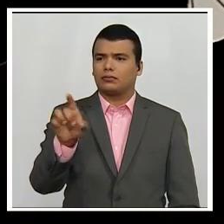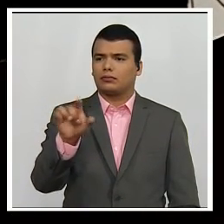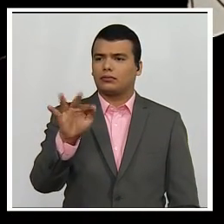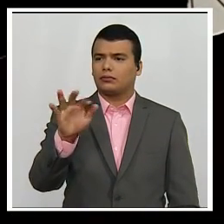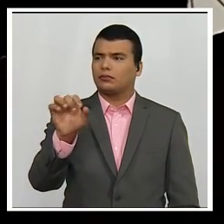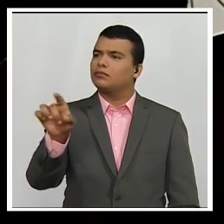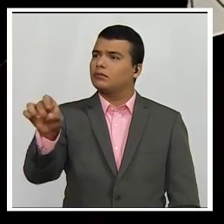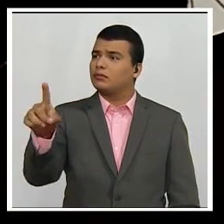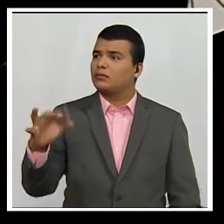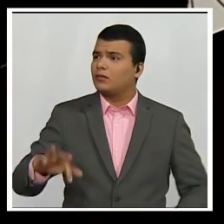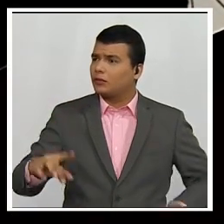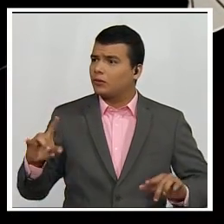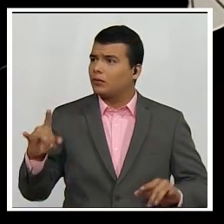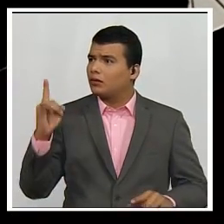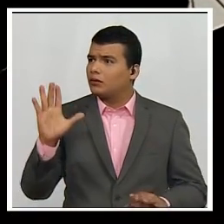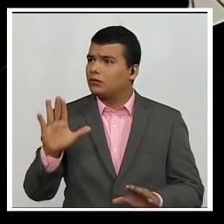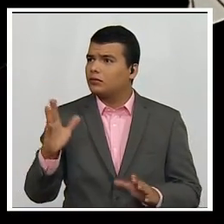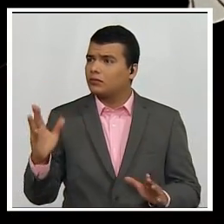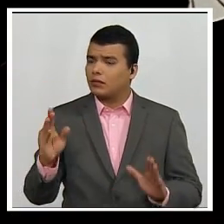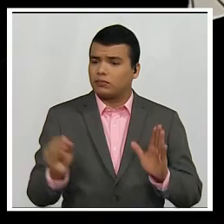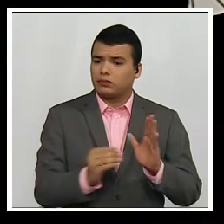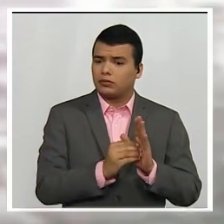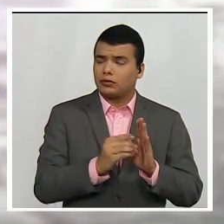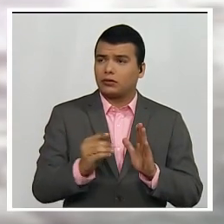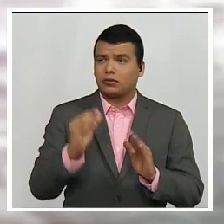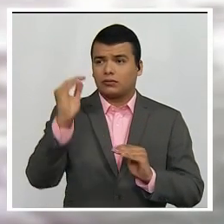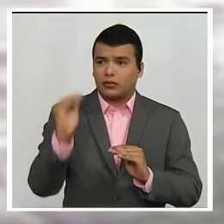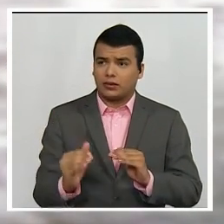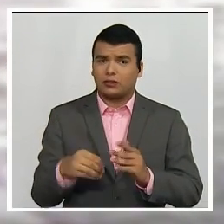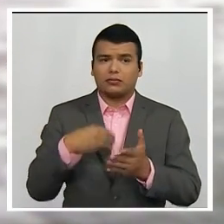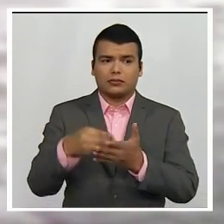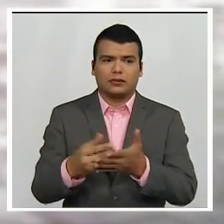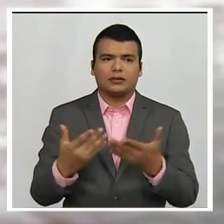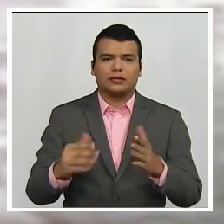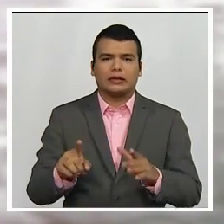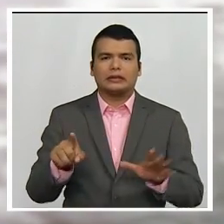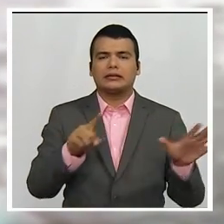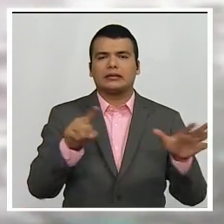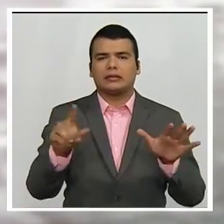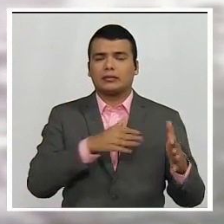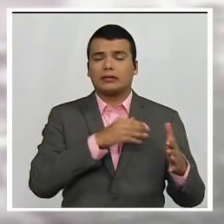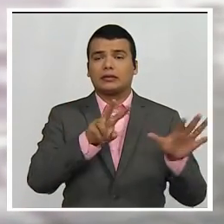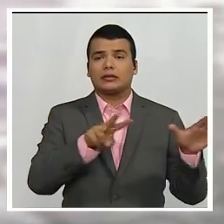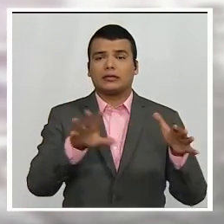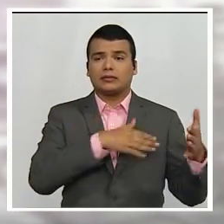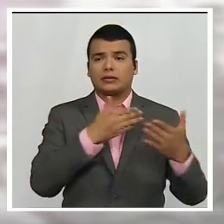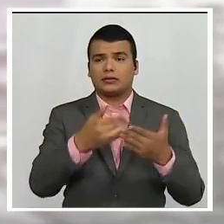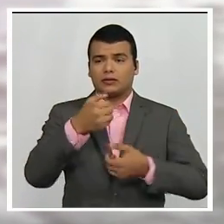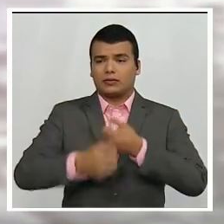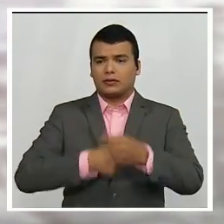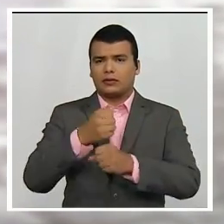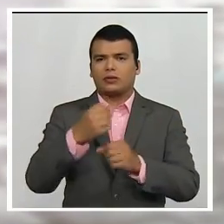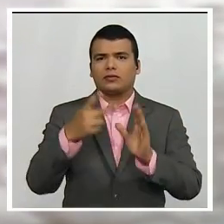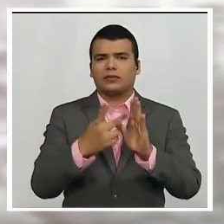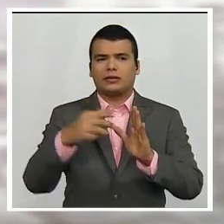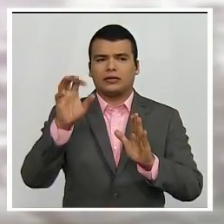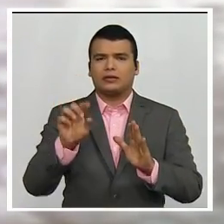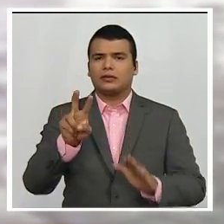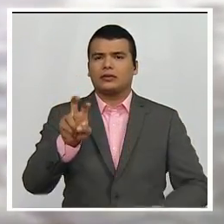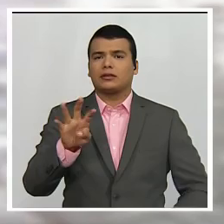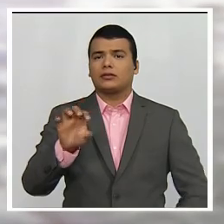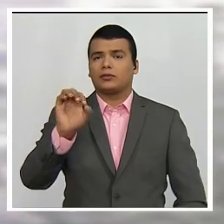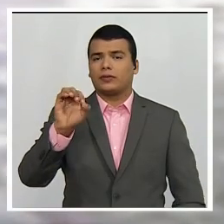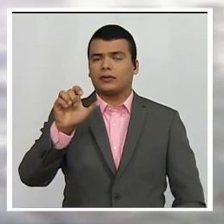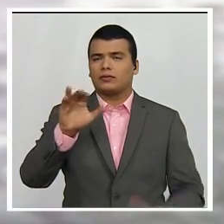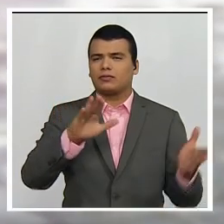me preguntan reportado le vale menos en cambio los primeros siete meses del año 2016 se registraron 790 muertes